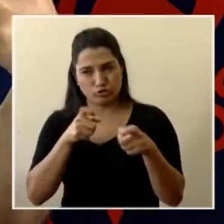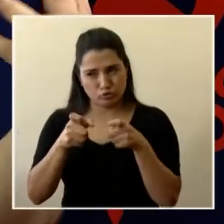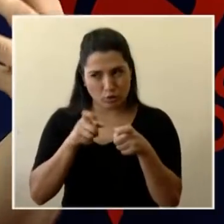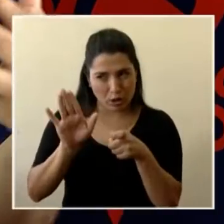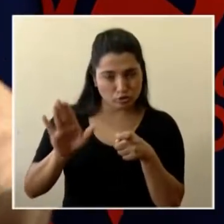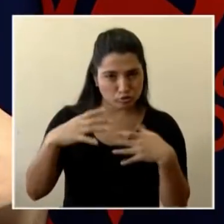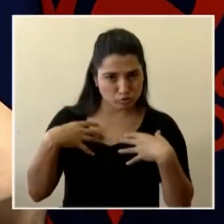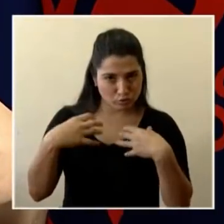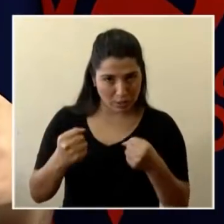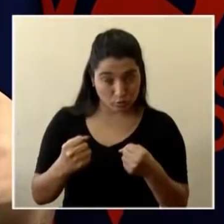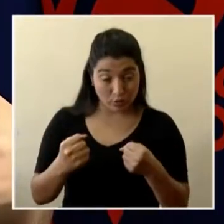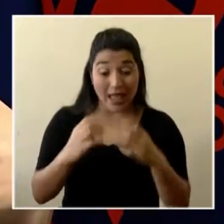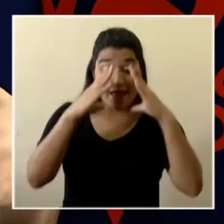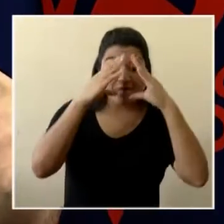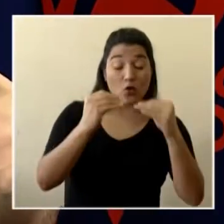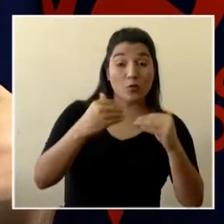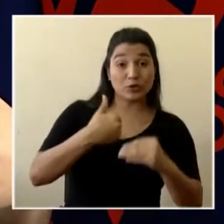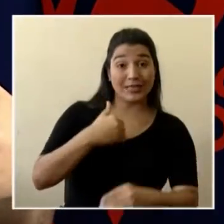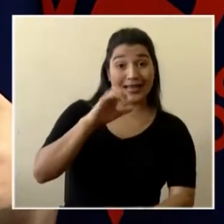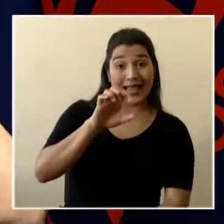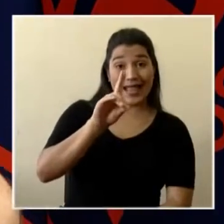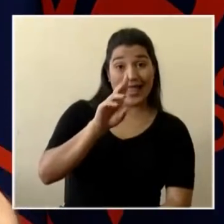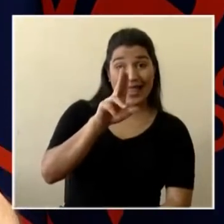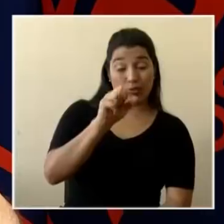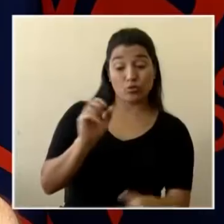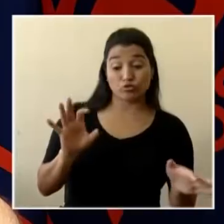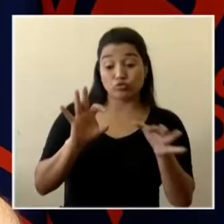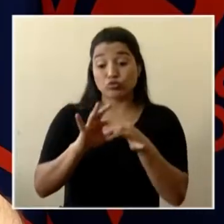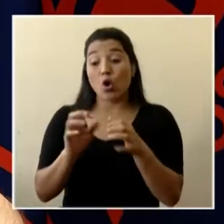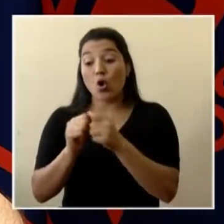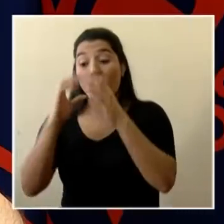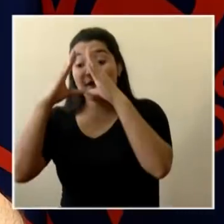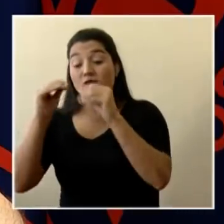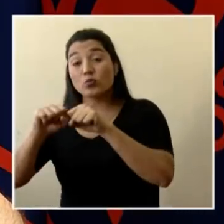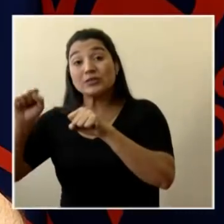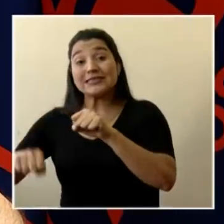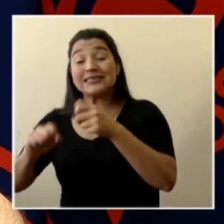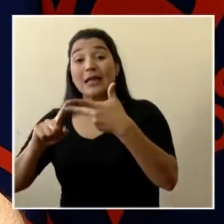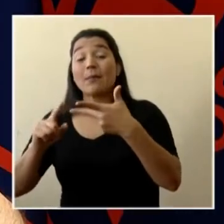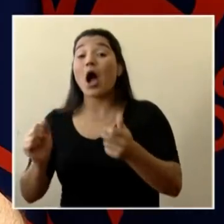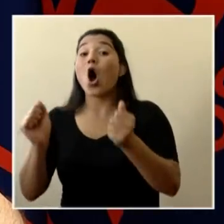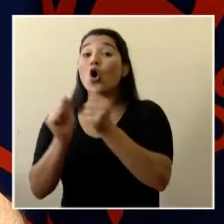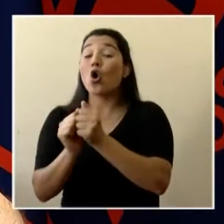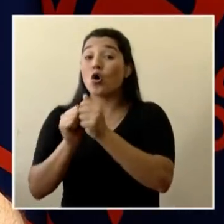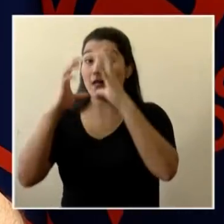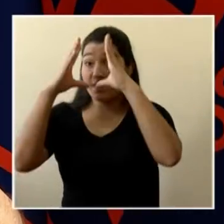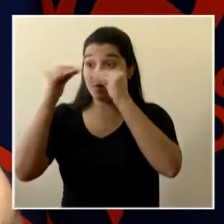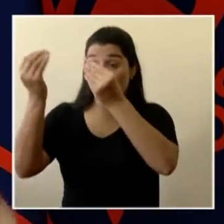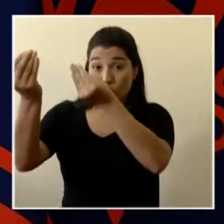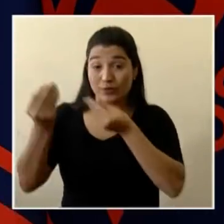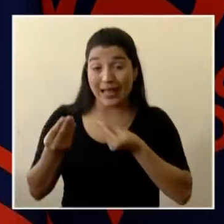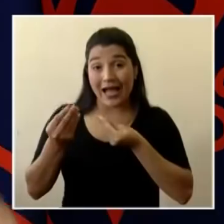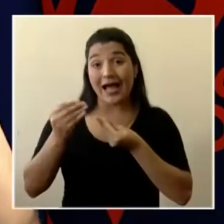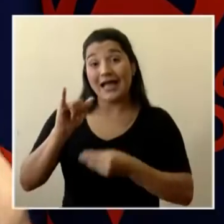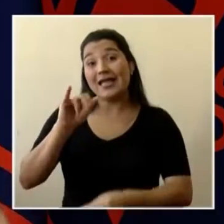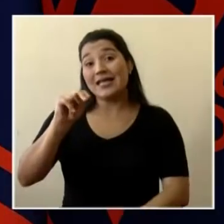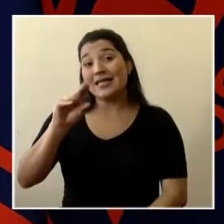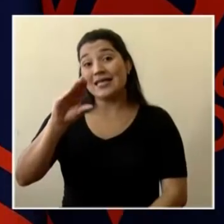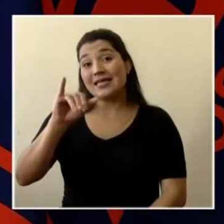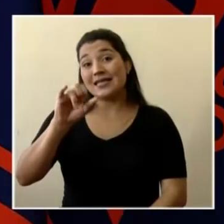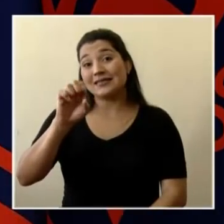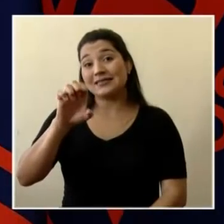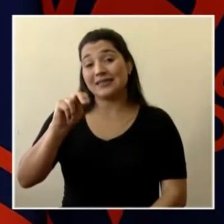información del app del EDUS con la información que tenemos en el sistema y con la información que nos está dando el INCIENSA, y todos los positivos están en